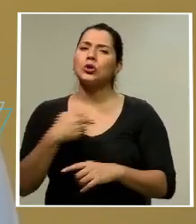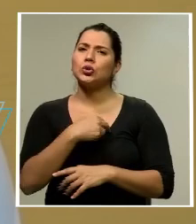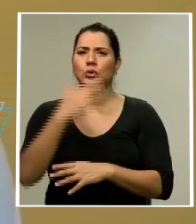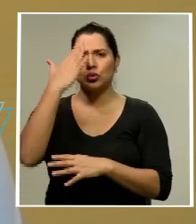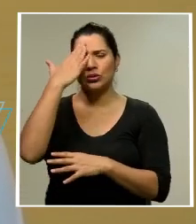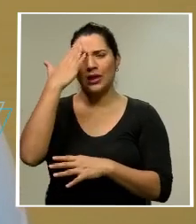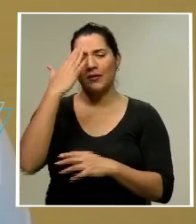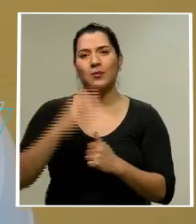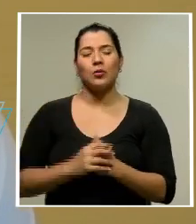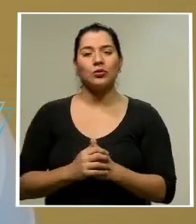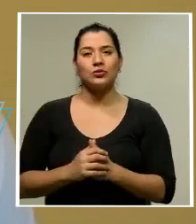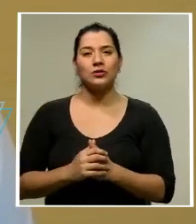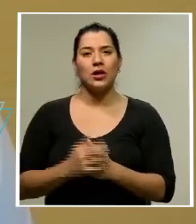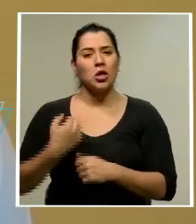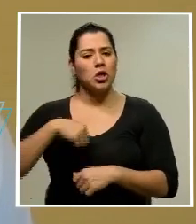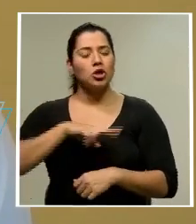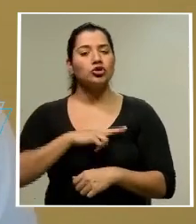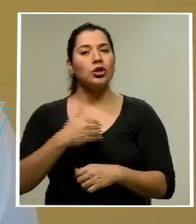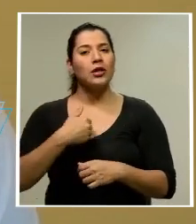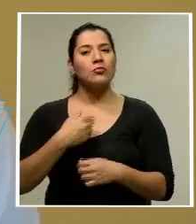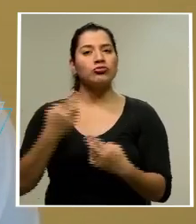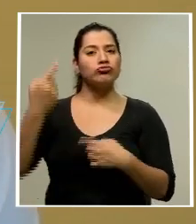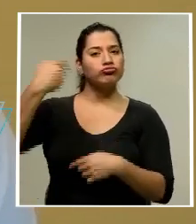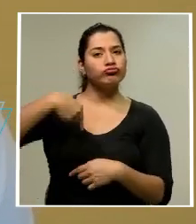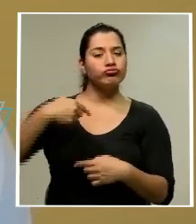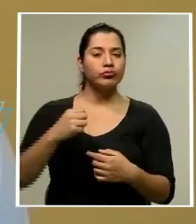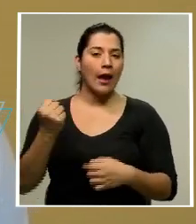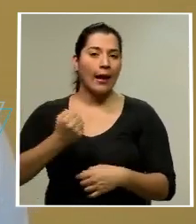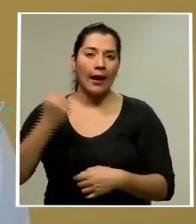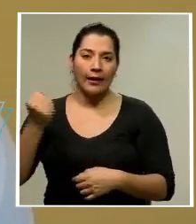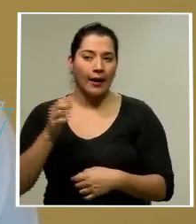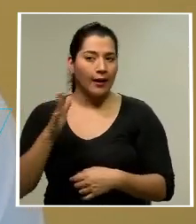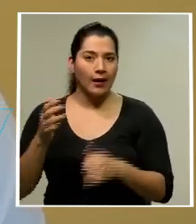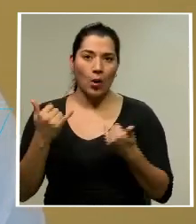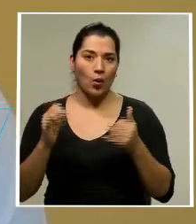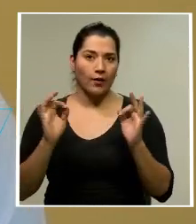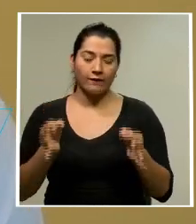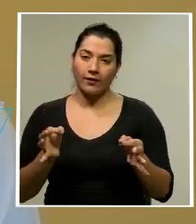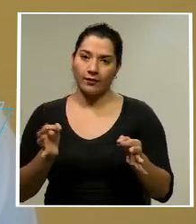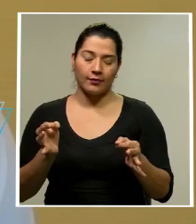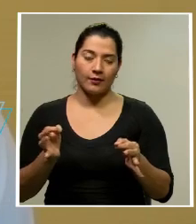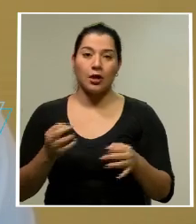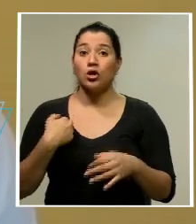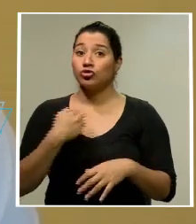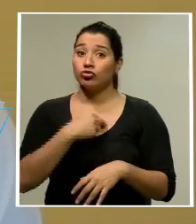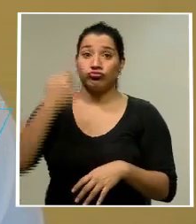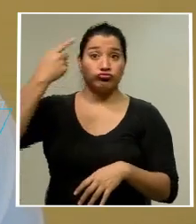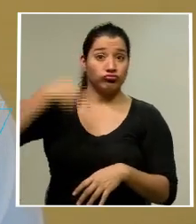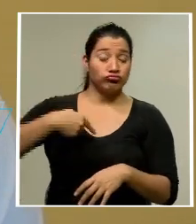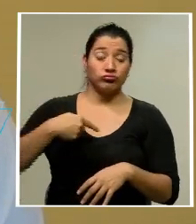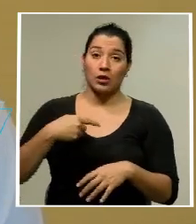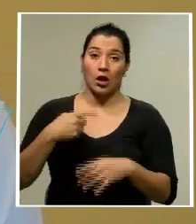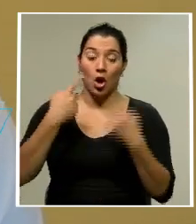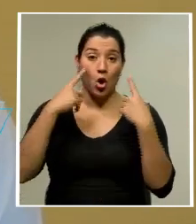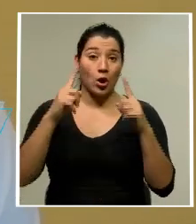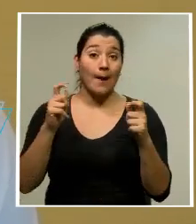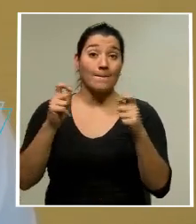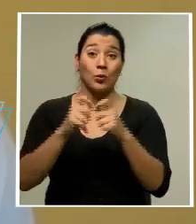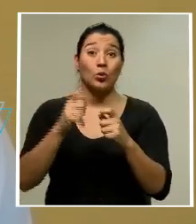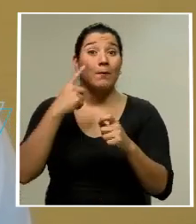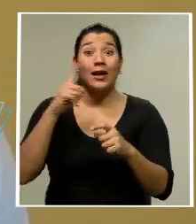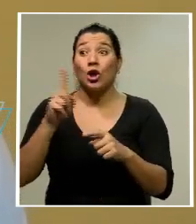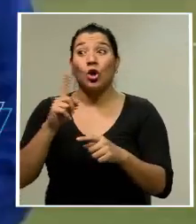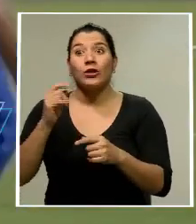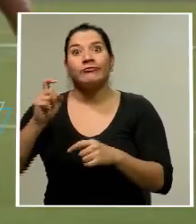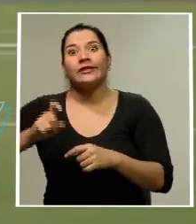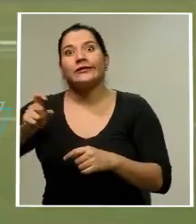nosotros estamos obligados a ir y ganar, obligados a jugar bien, obligados a sacar el resultado para no depender en el último